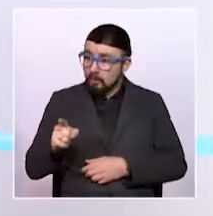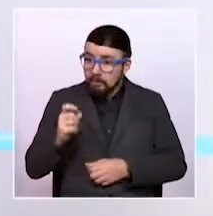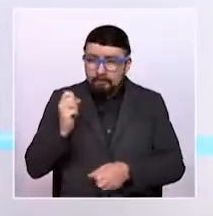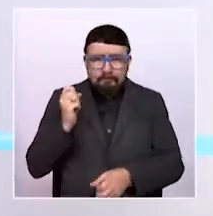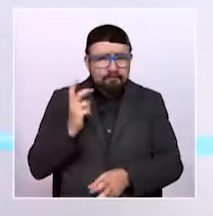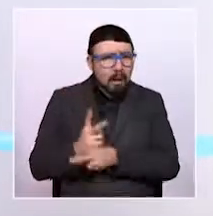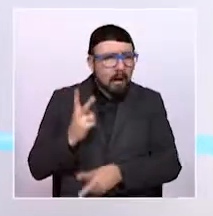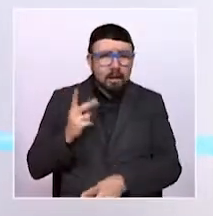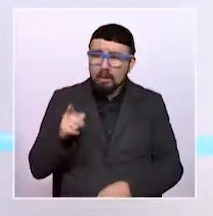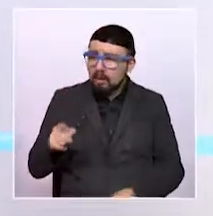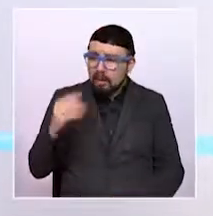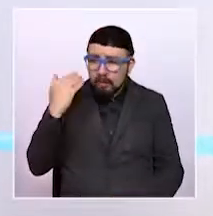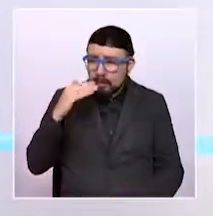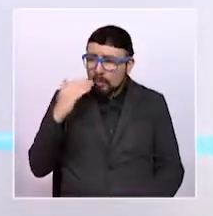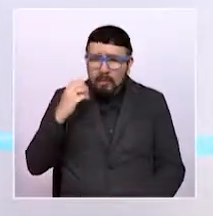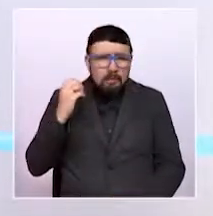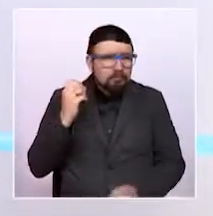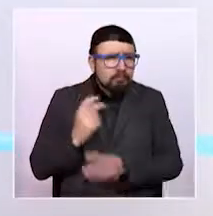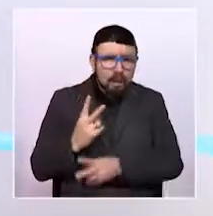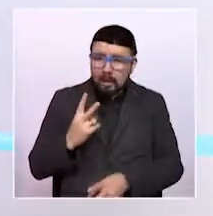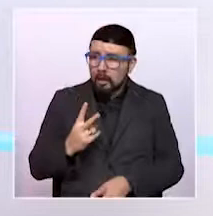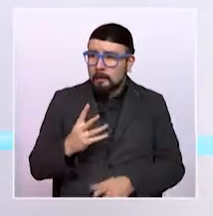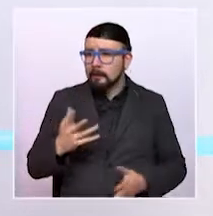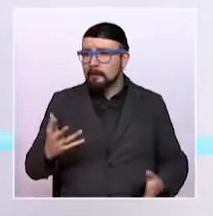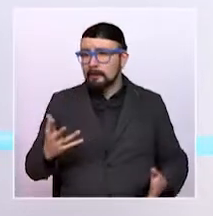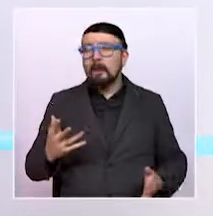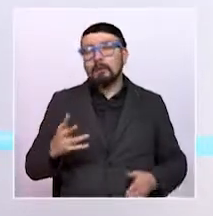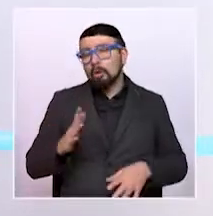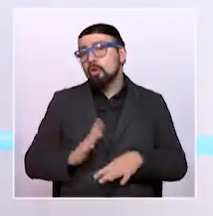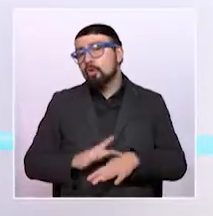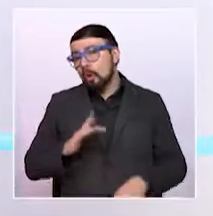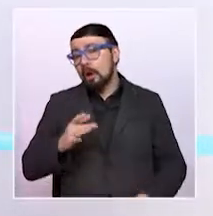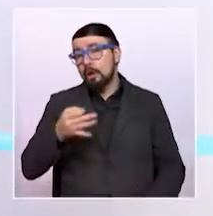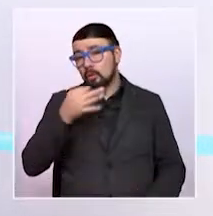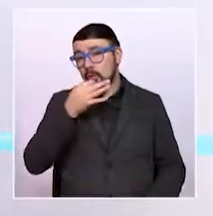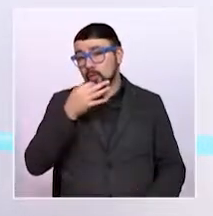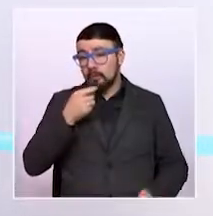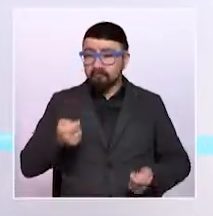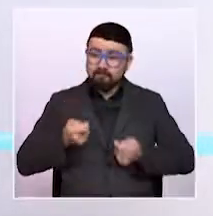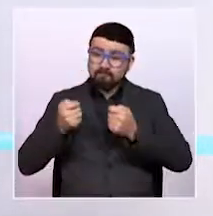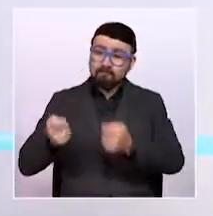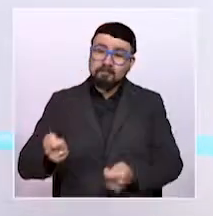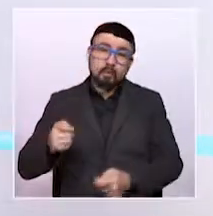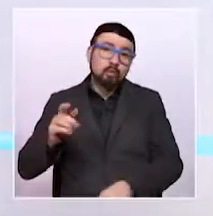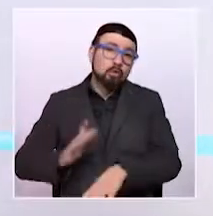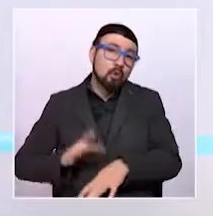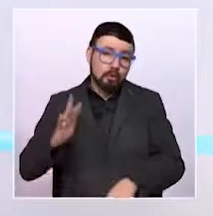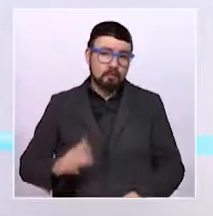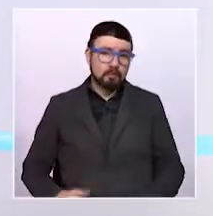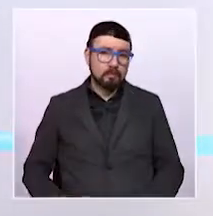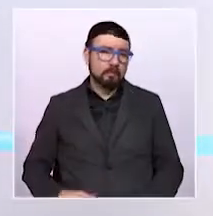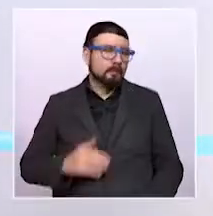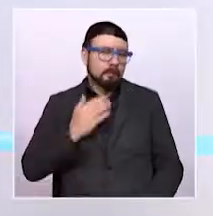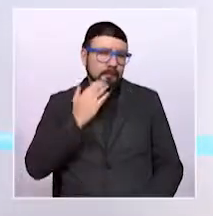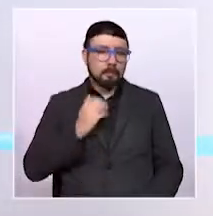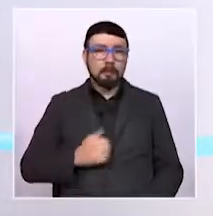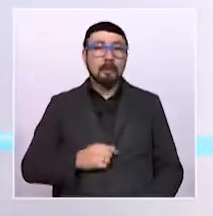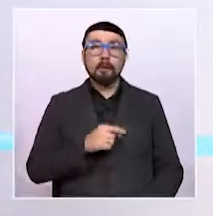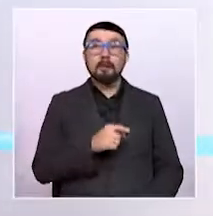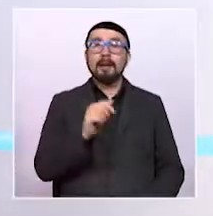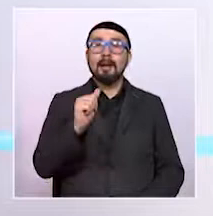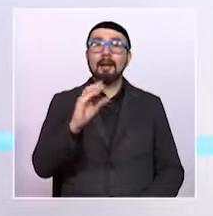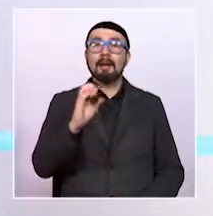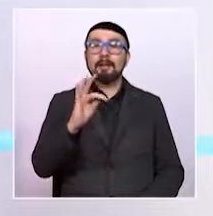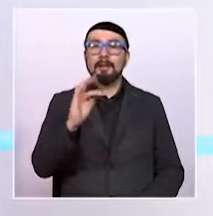paciente es exageradamente alto y debe recibir el medicamento me explico el acetaminofén por